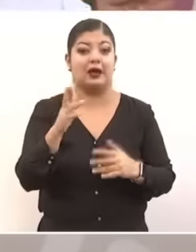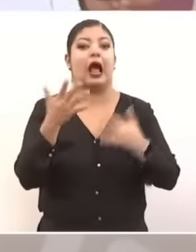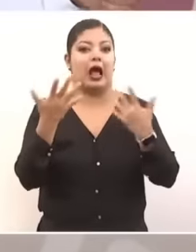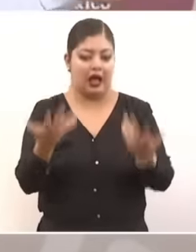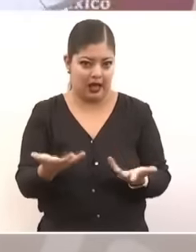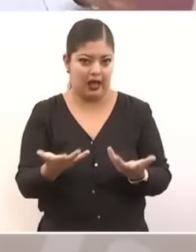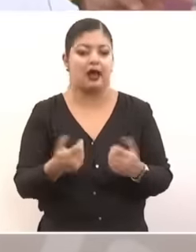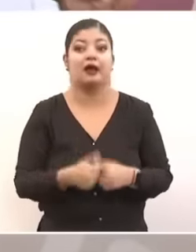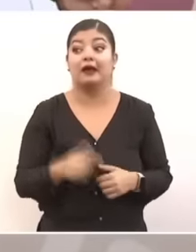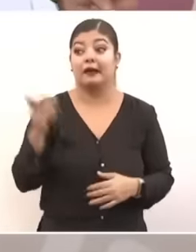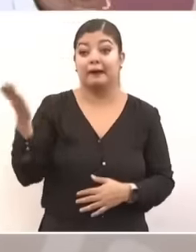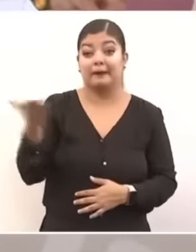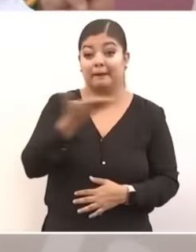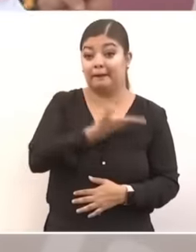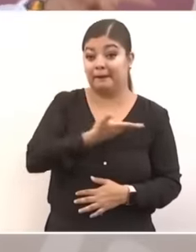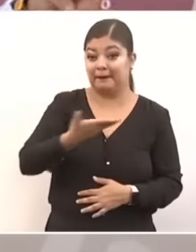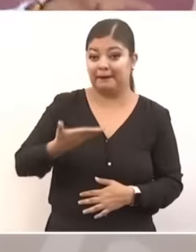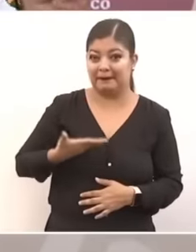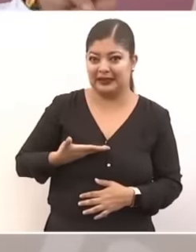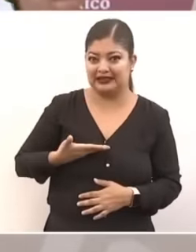la presidenta